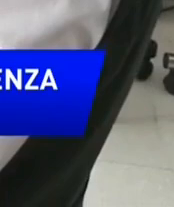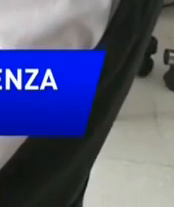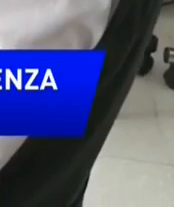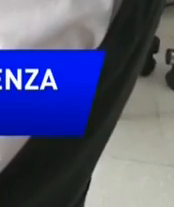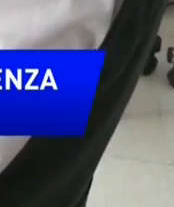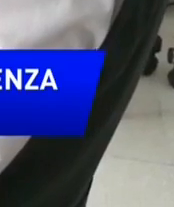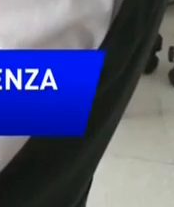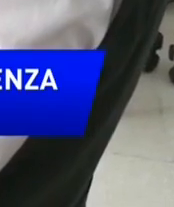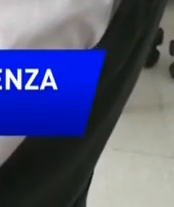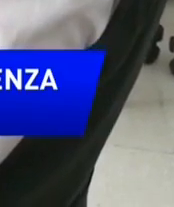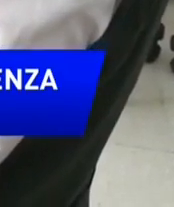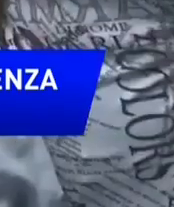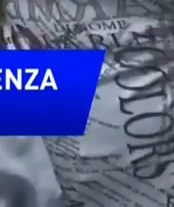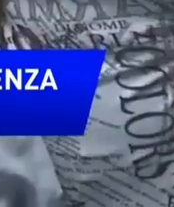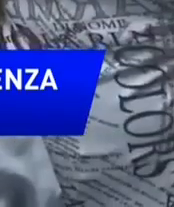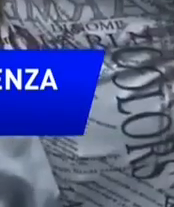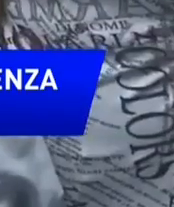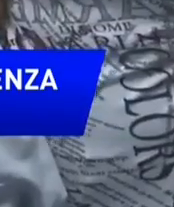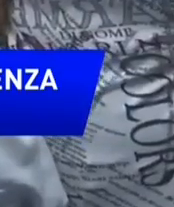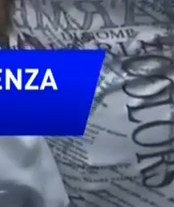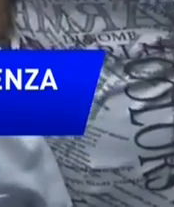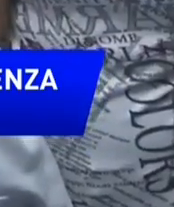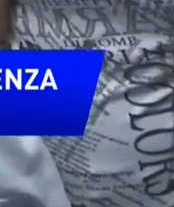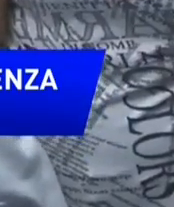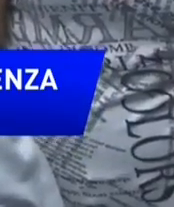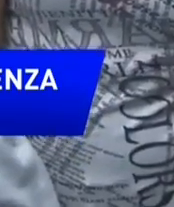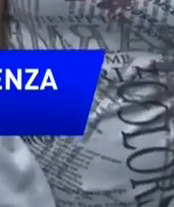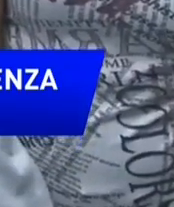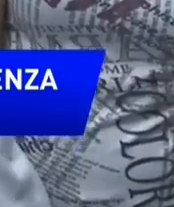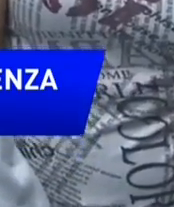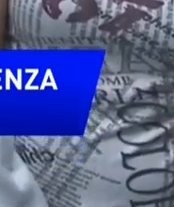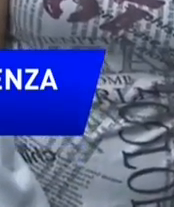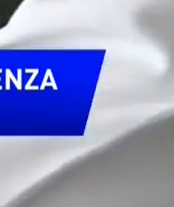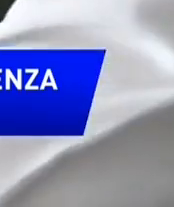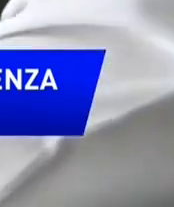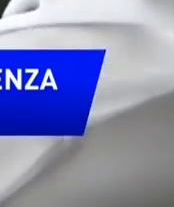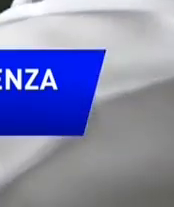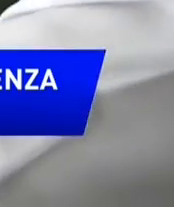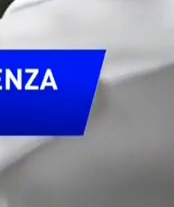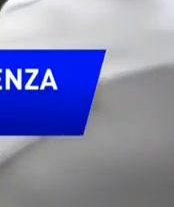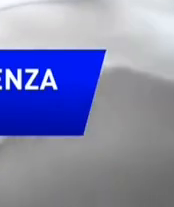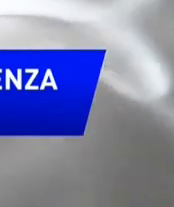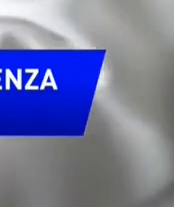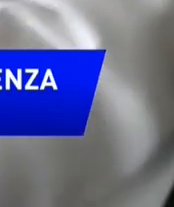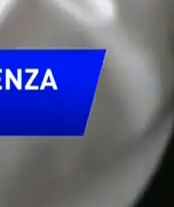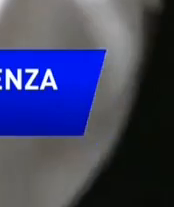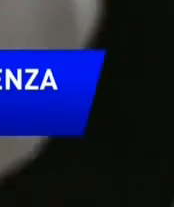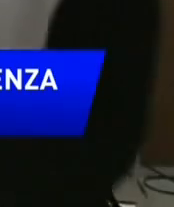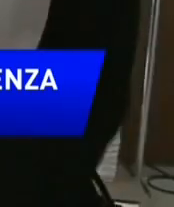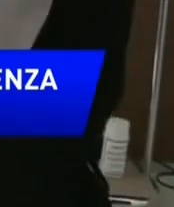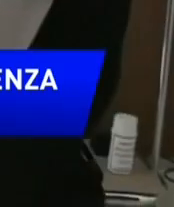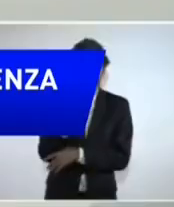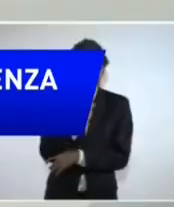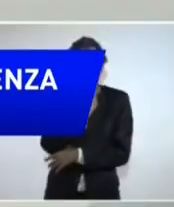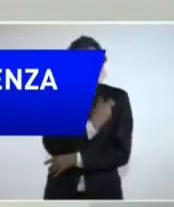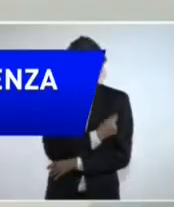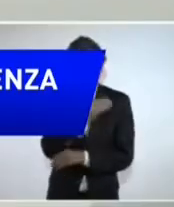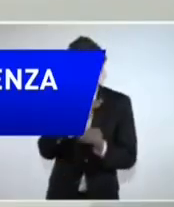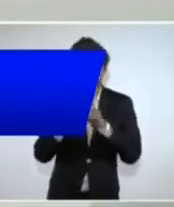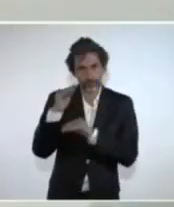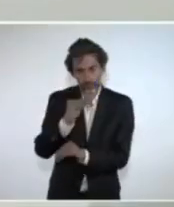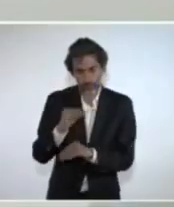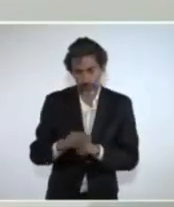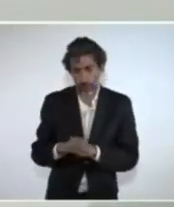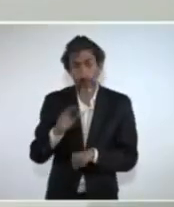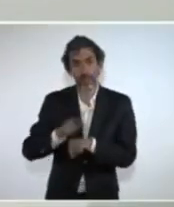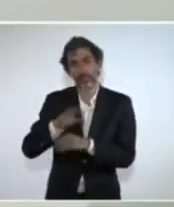de COVID-19, se prevé adelantar la campaña de vacunación en la capital contra la influenza durante este 2020. La propuesta de la